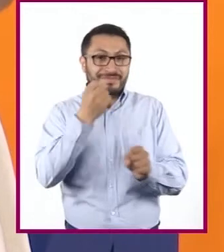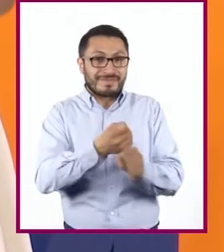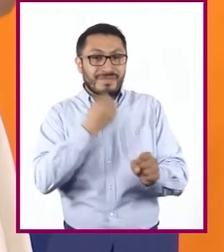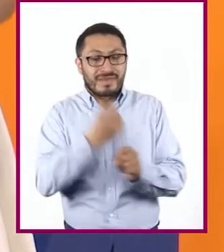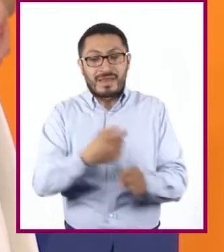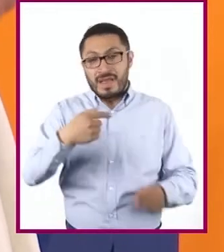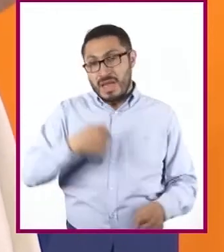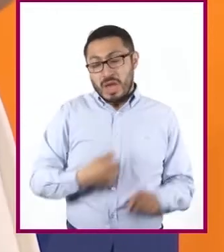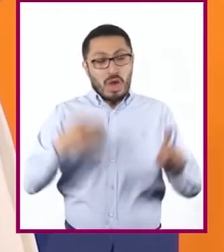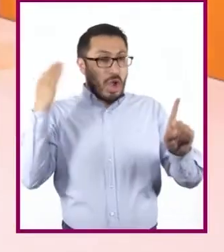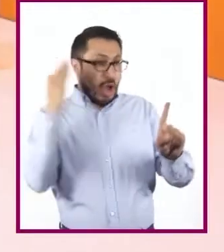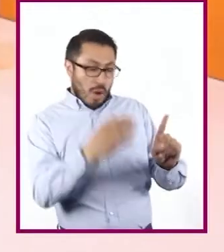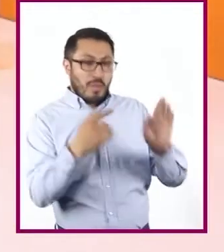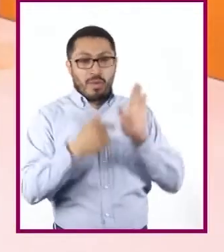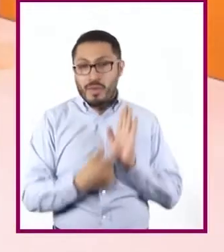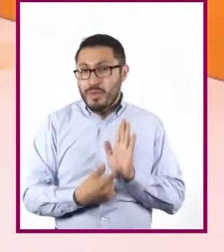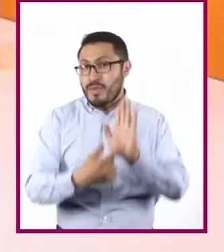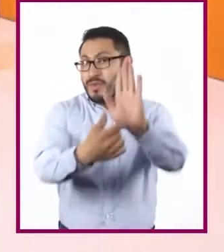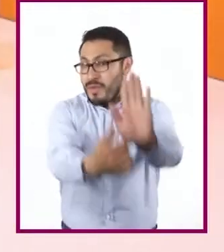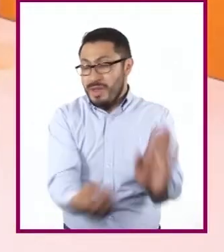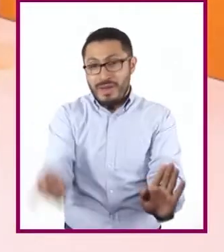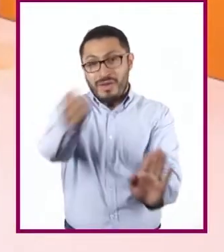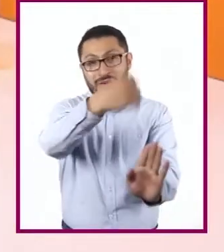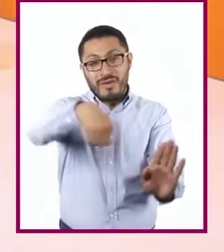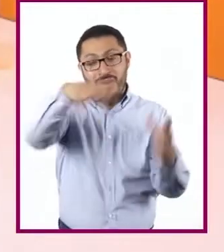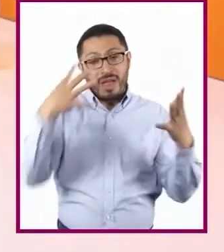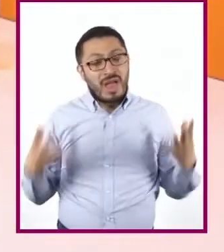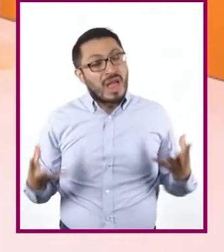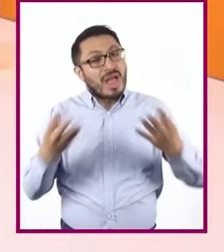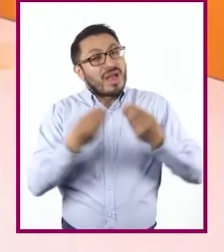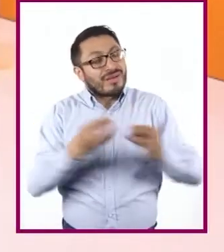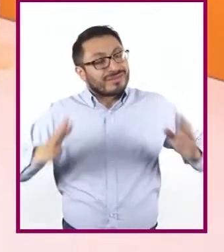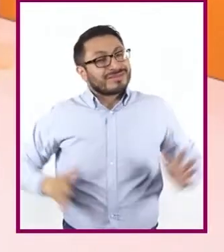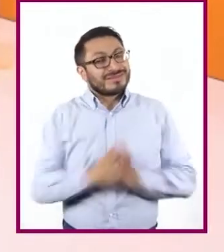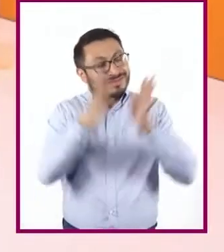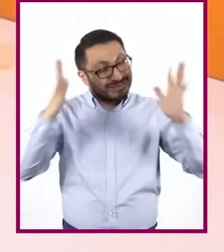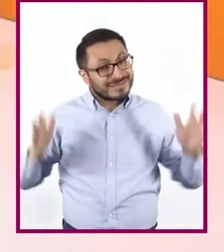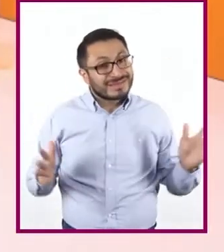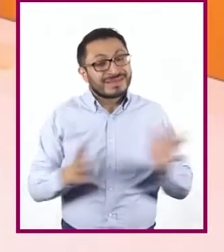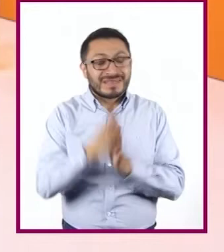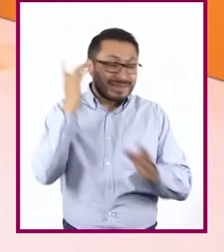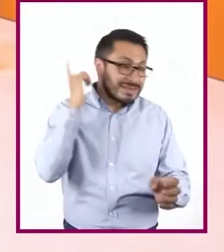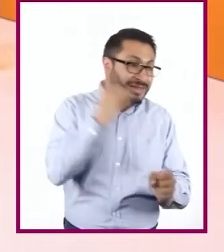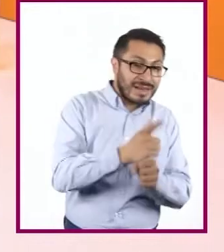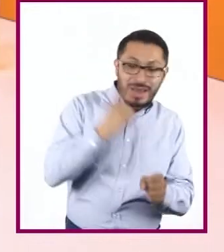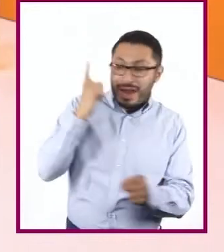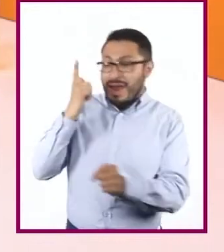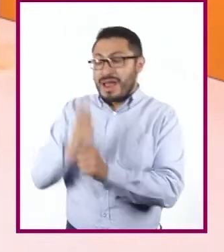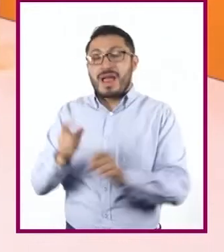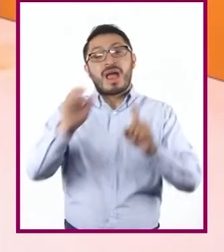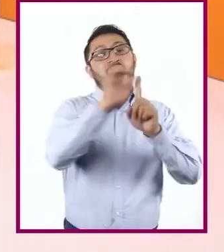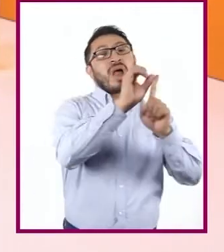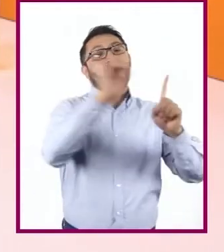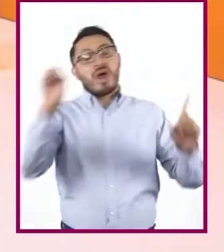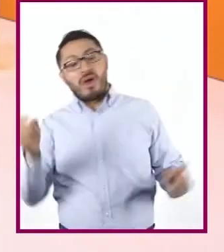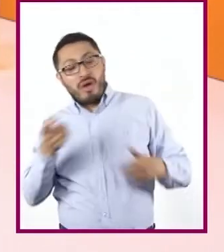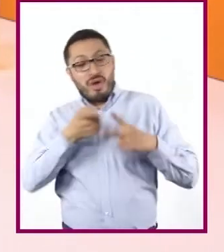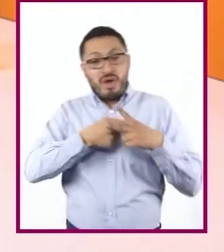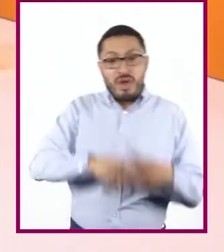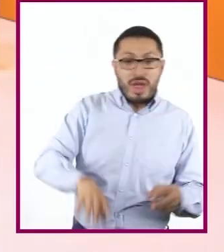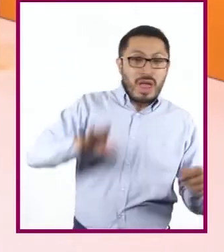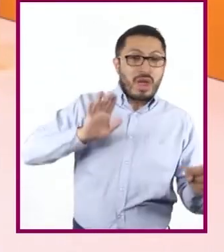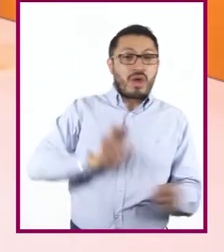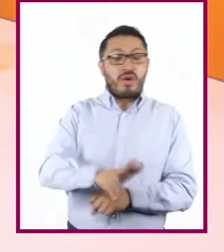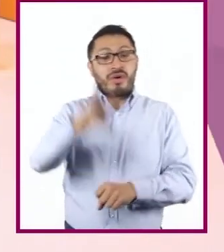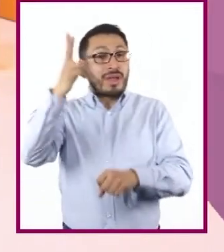Les propongo que participemos juntos en el siguiente reto para identificar los enunciados introductorios y los que